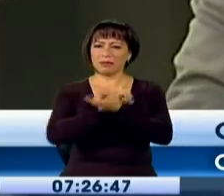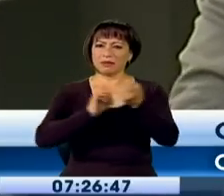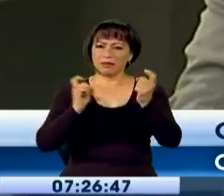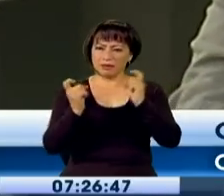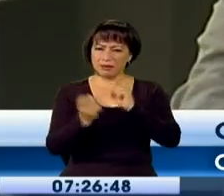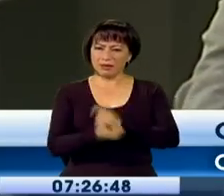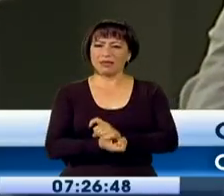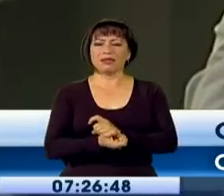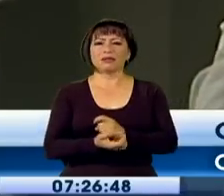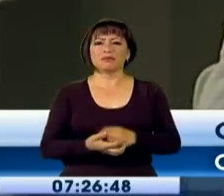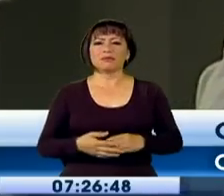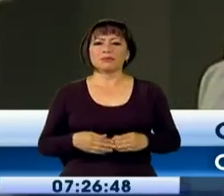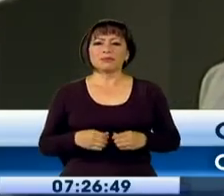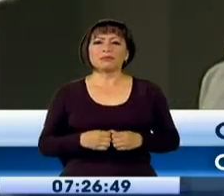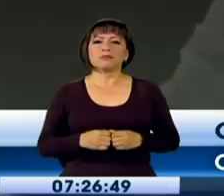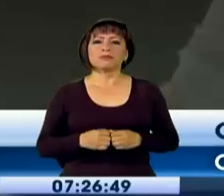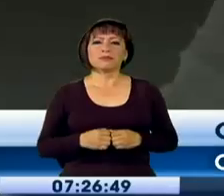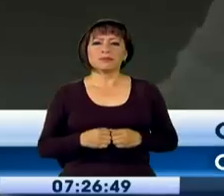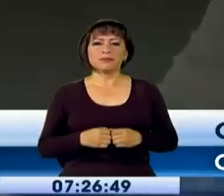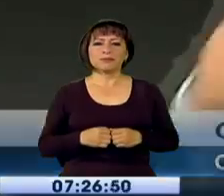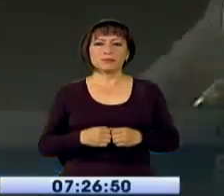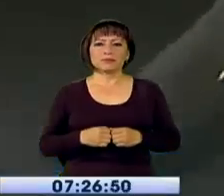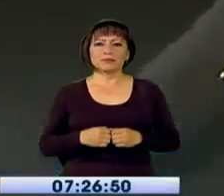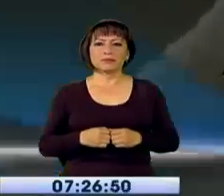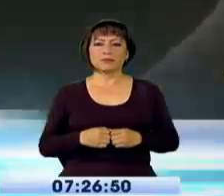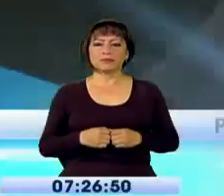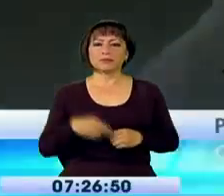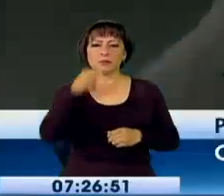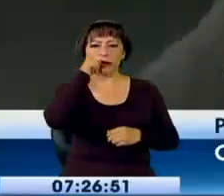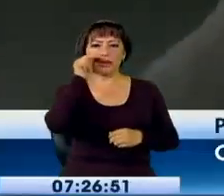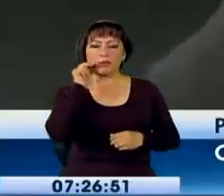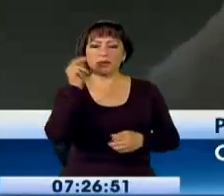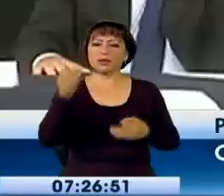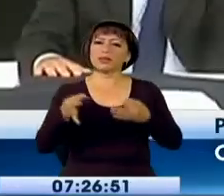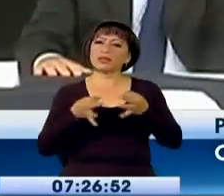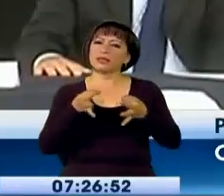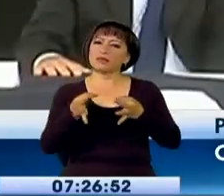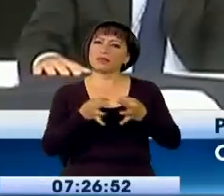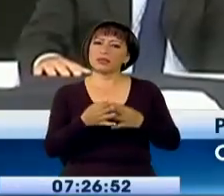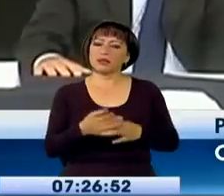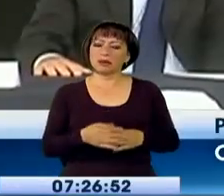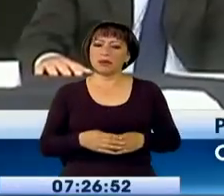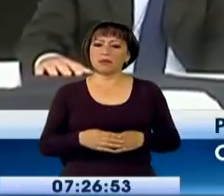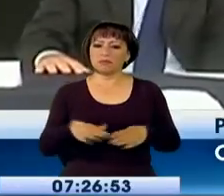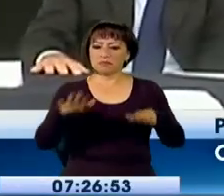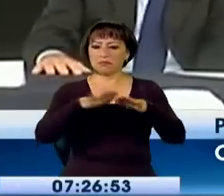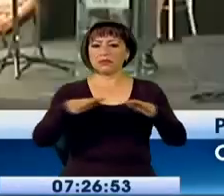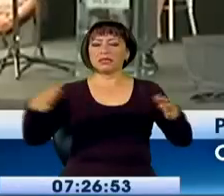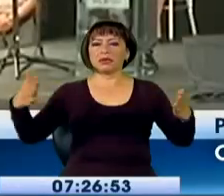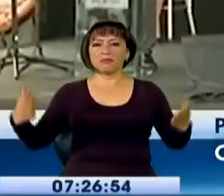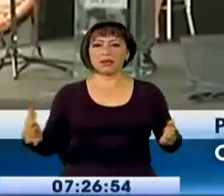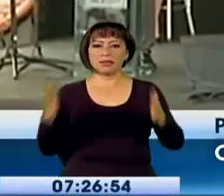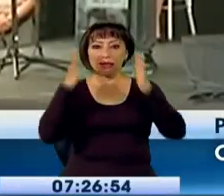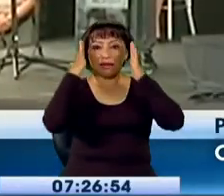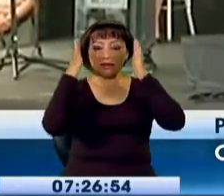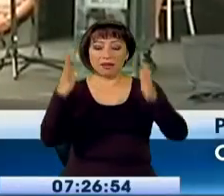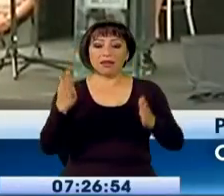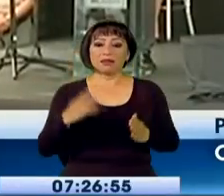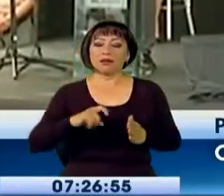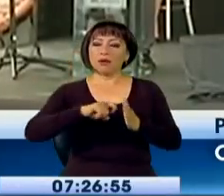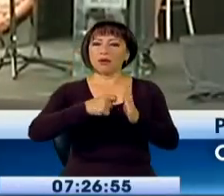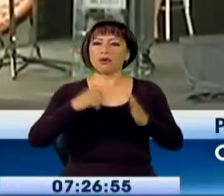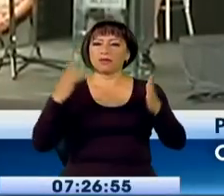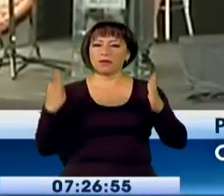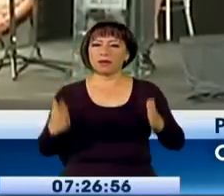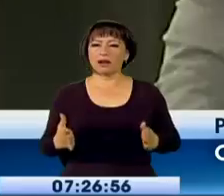atención requeridos por la ciudadanía. Nebot también fue parte de la mesa directiva que atenta escuchó al contralor, quien le agradeció